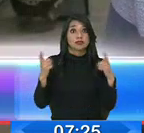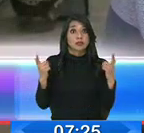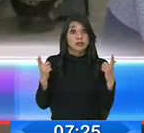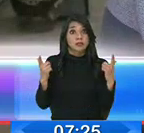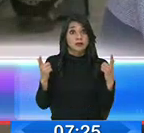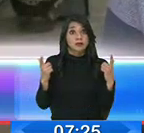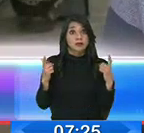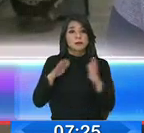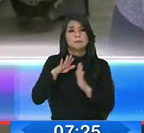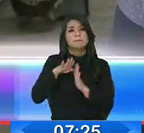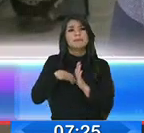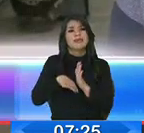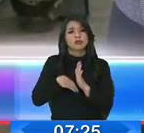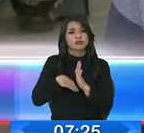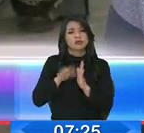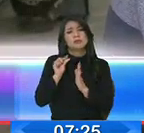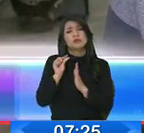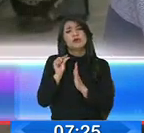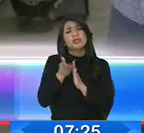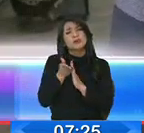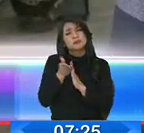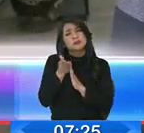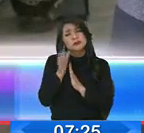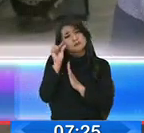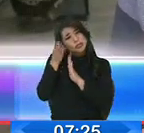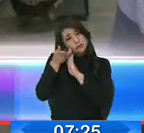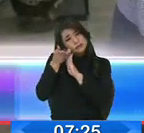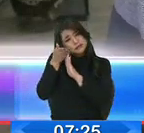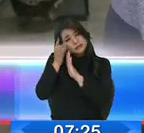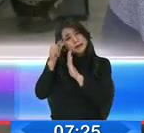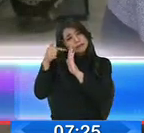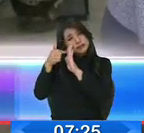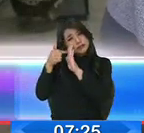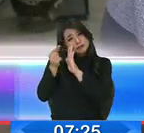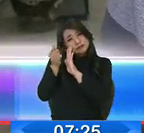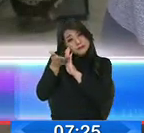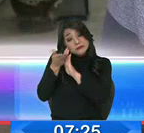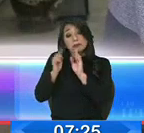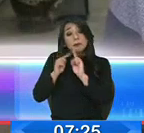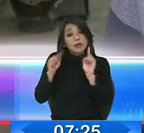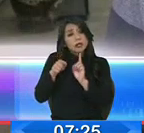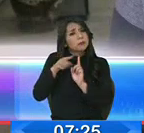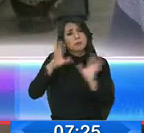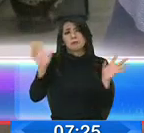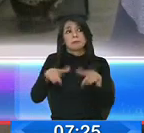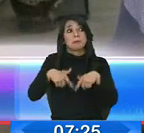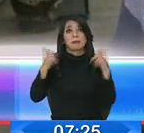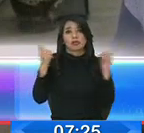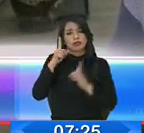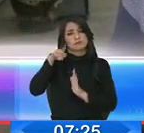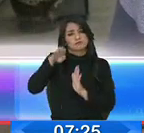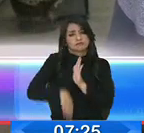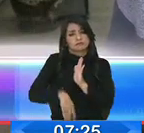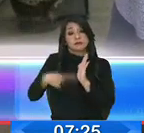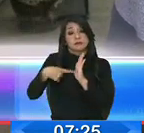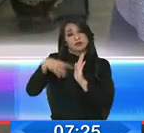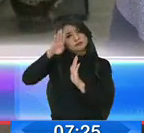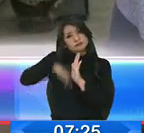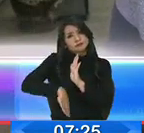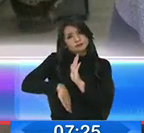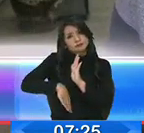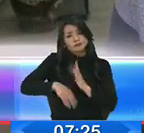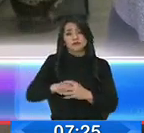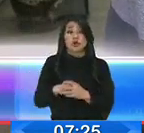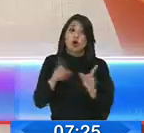hacia la baja, muy pocos, una franja muy delgada, que definitivamente no va a tener tampoco una afectación muy importante en los